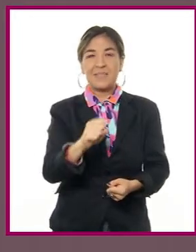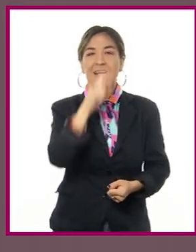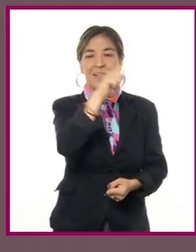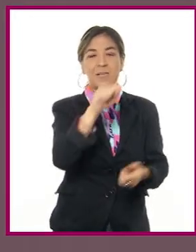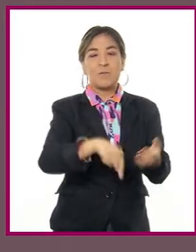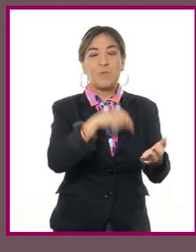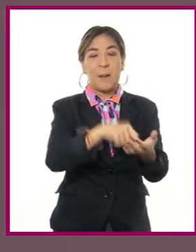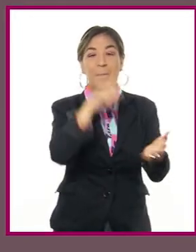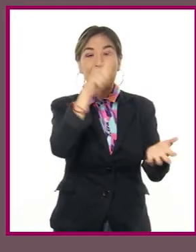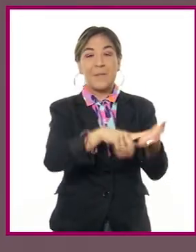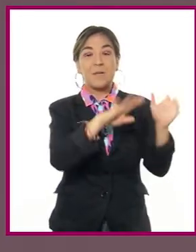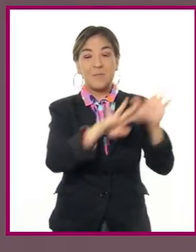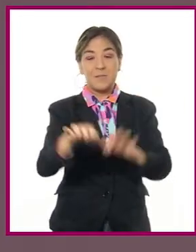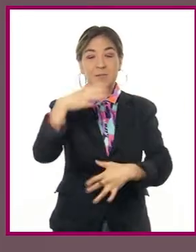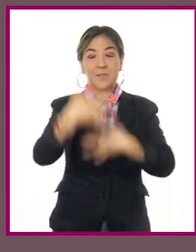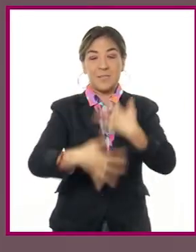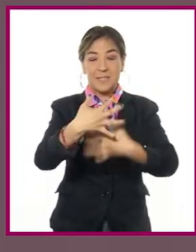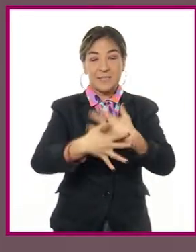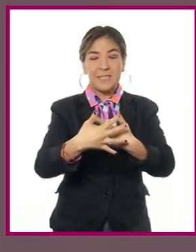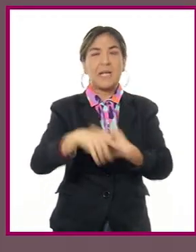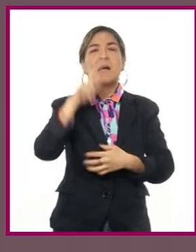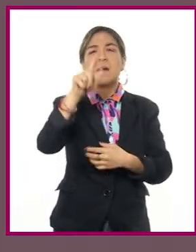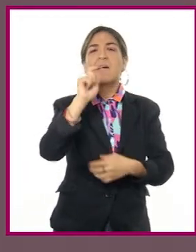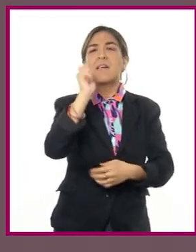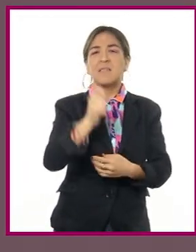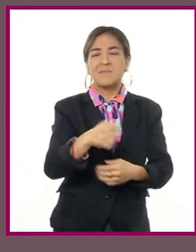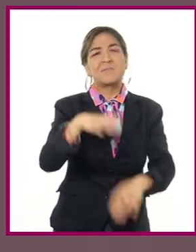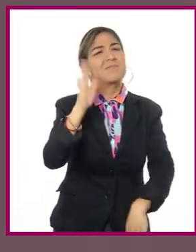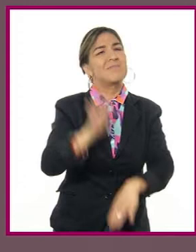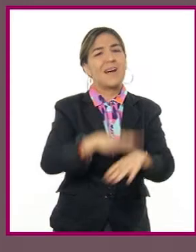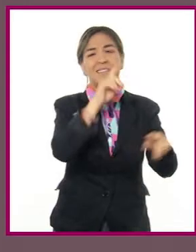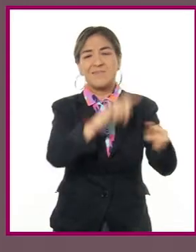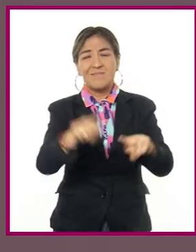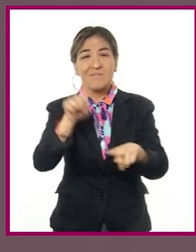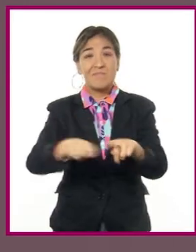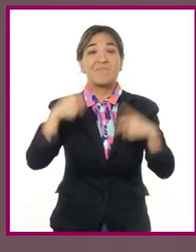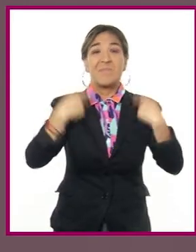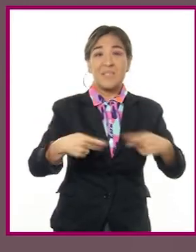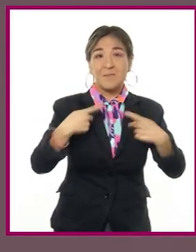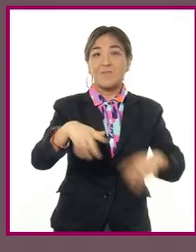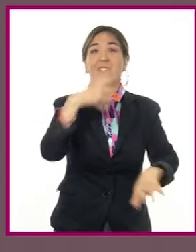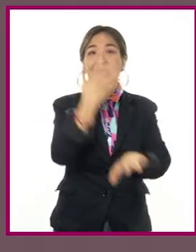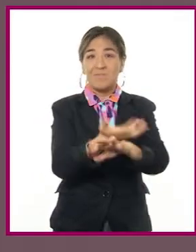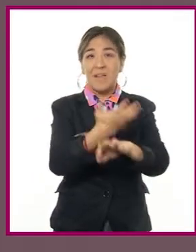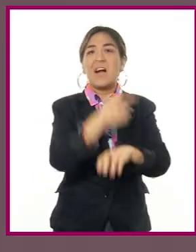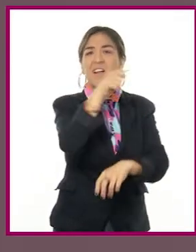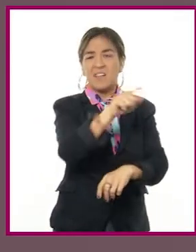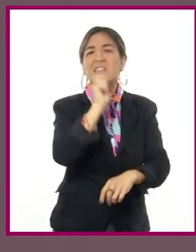en 1915, donde perecieron una gran cantidad de estadounidenses,